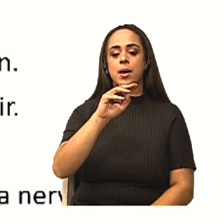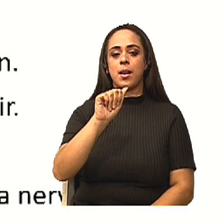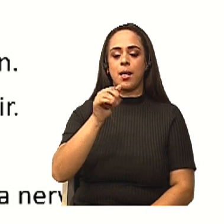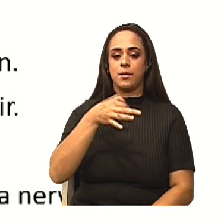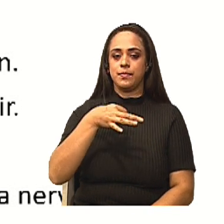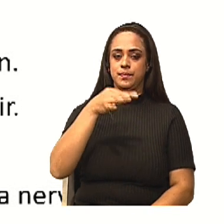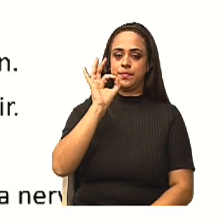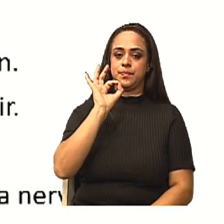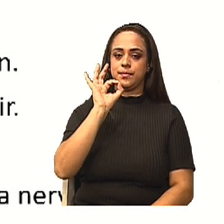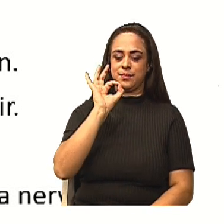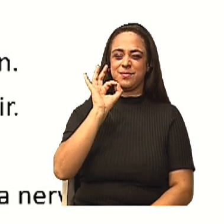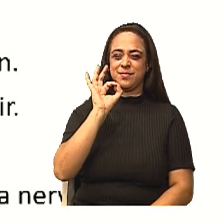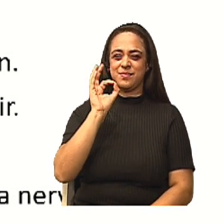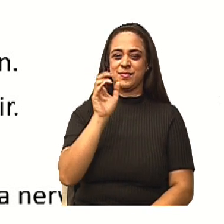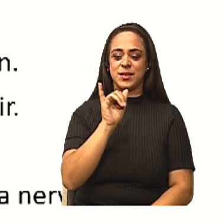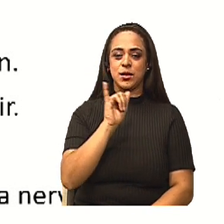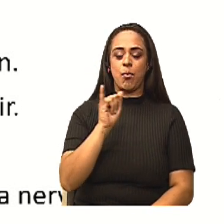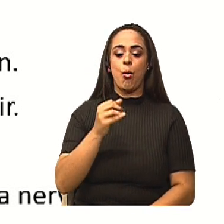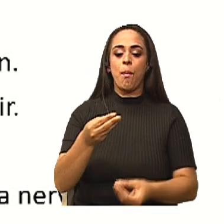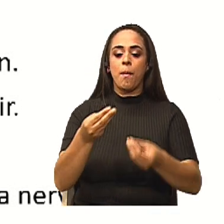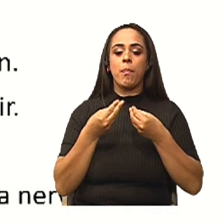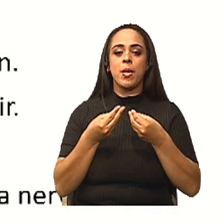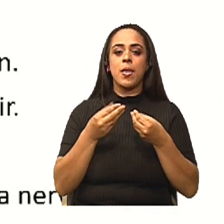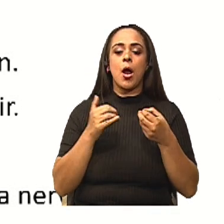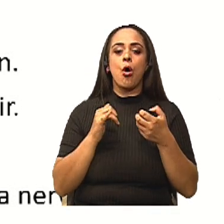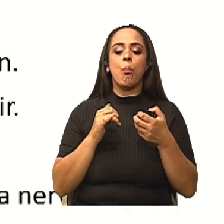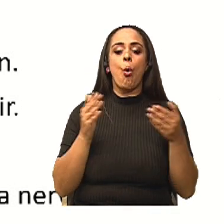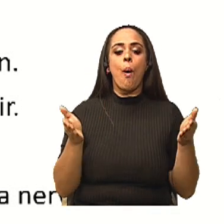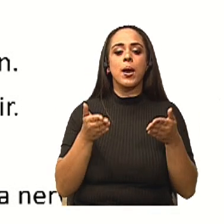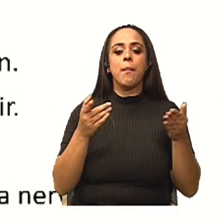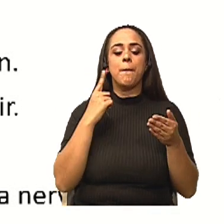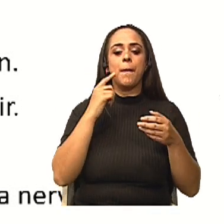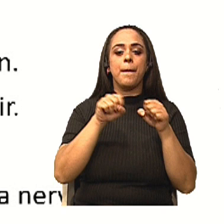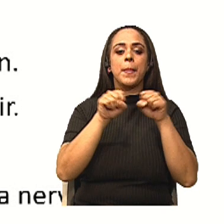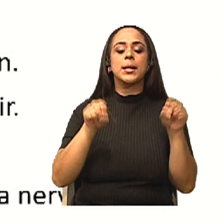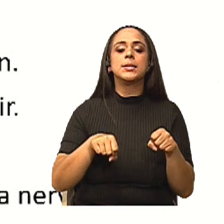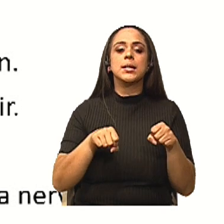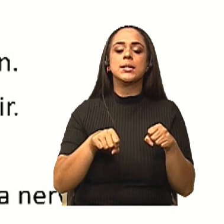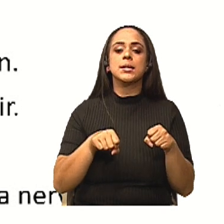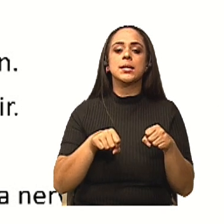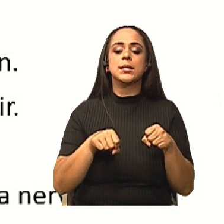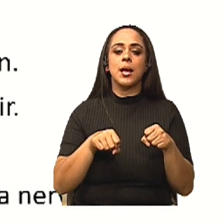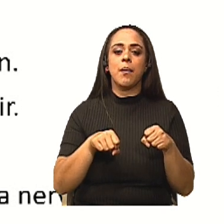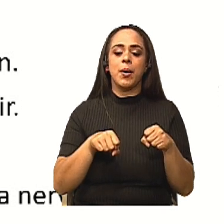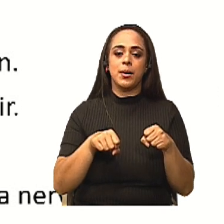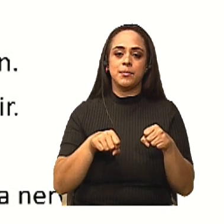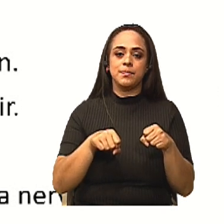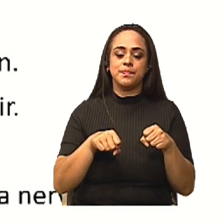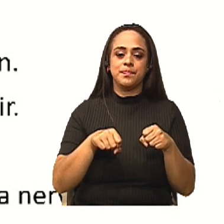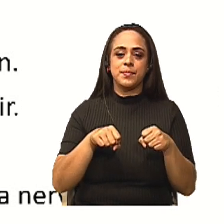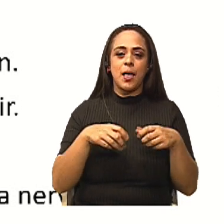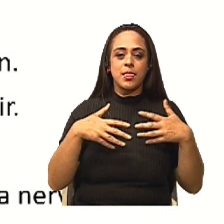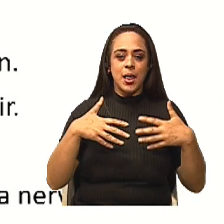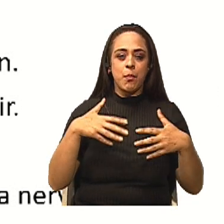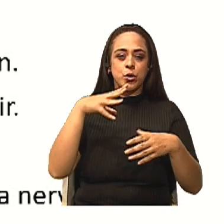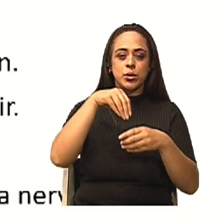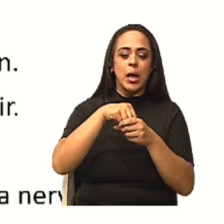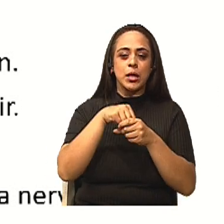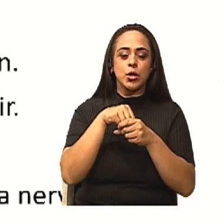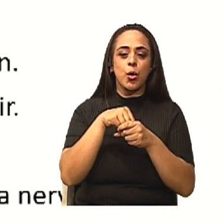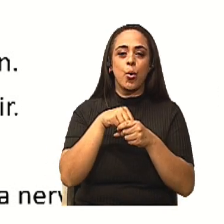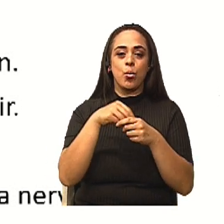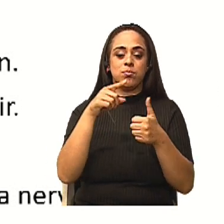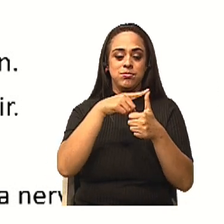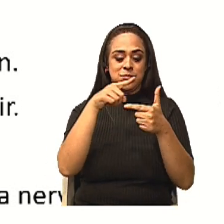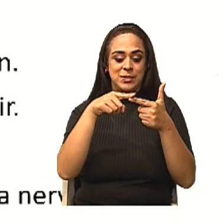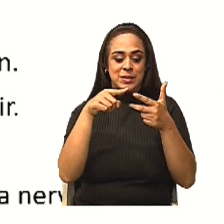cafeína es una sustancia que estimula el sistema nervioso y es 8 átomos de carbono, 10 de hidrógeno, 4